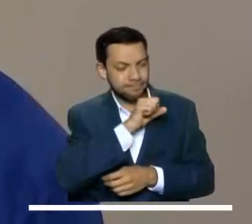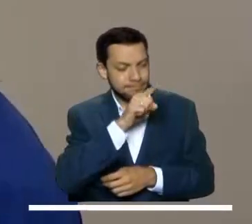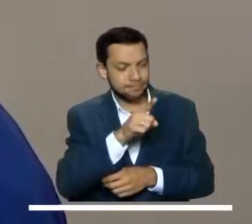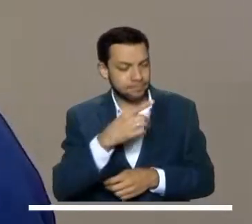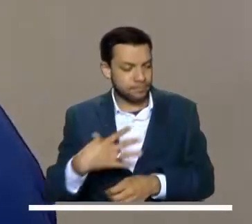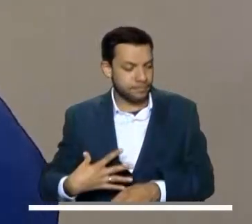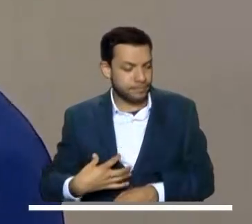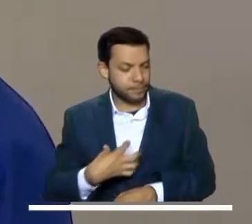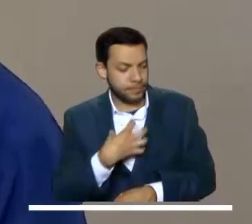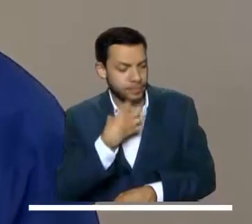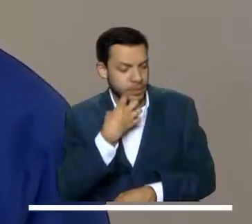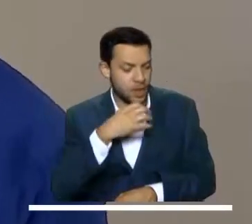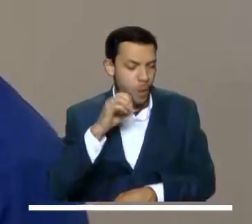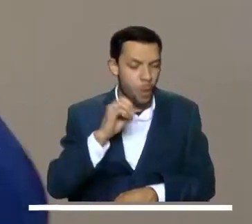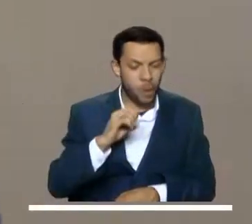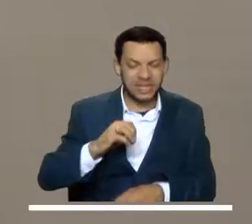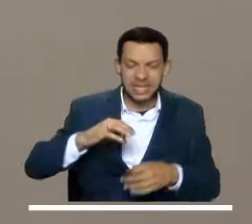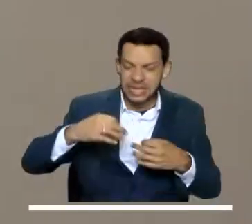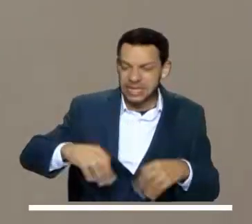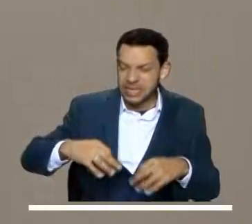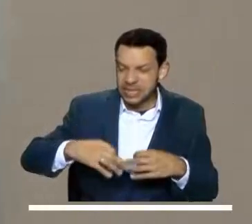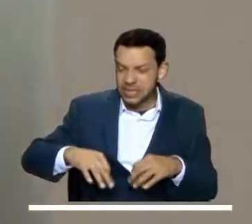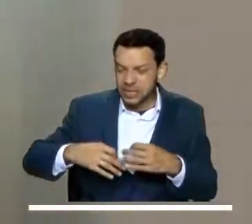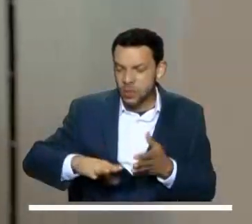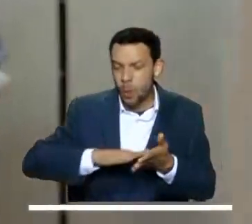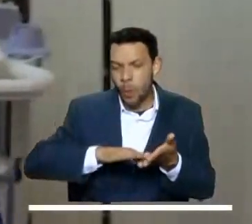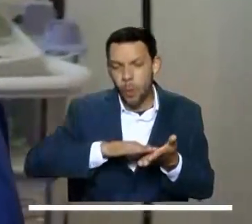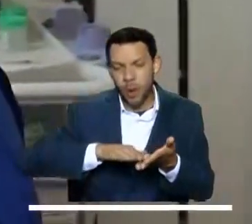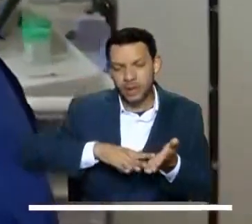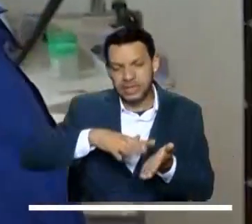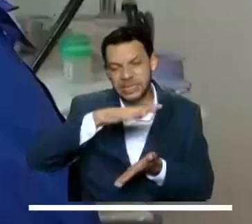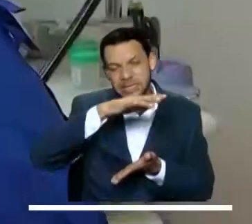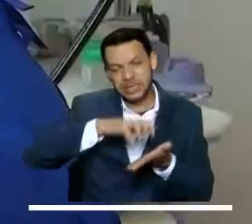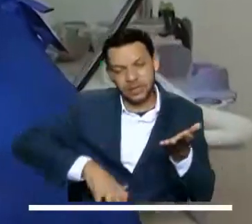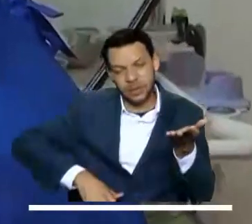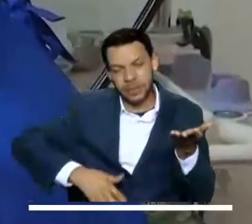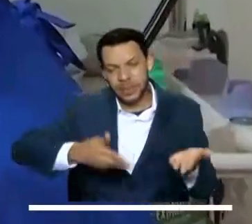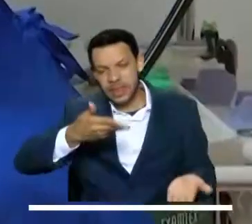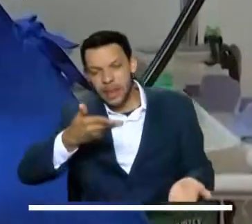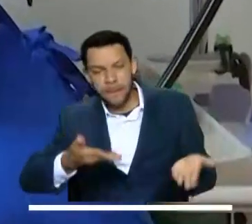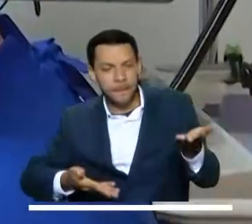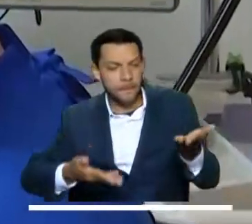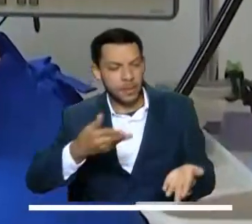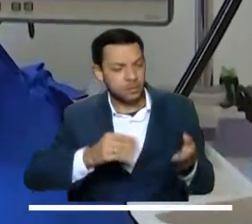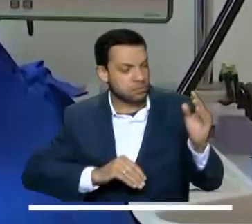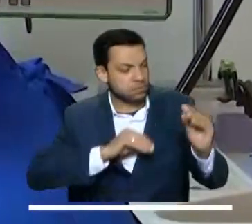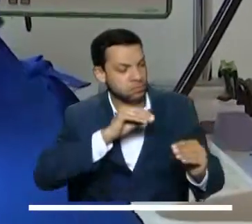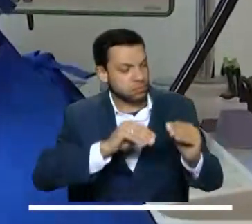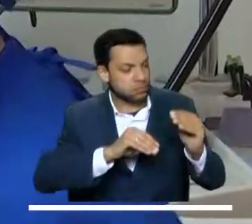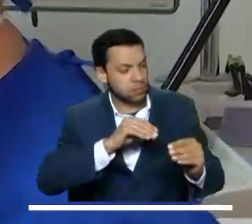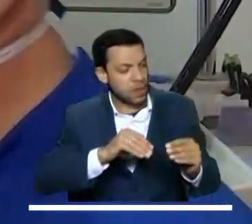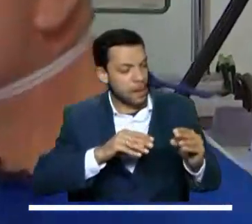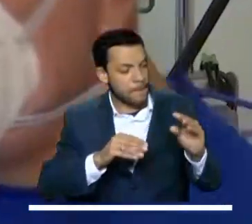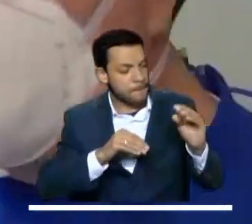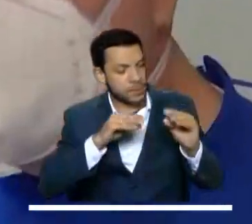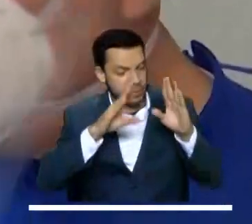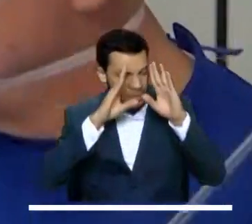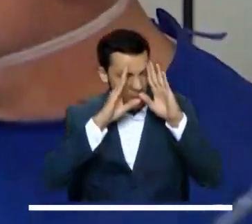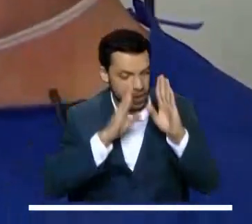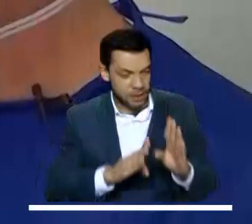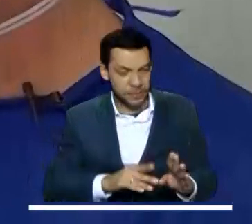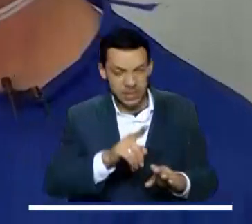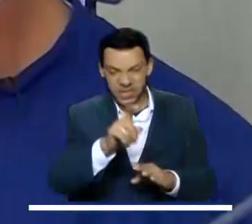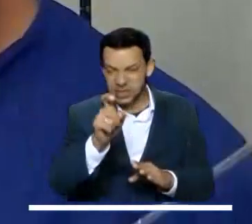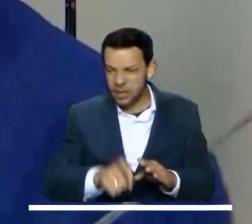operado directamente a través del endoscopio, simplemente retirando pequeñas lesiones, ¿sí? Retirando pequeñas lesiones como estas, y sin tener que